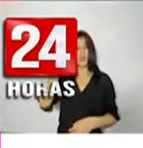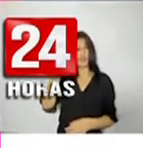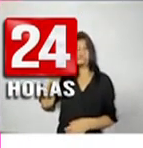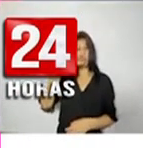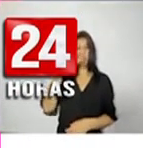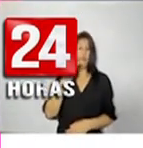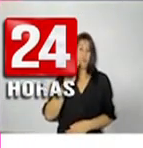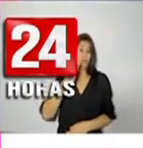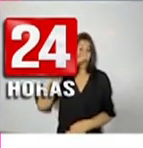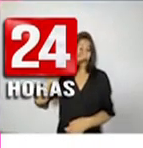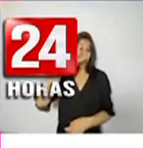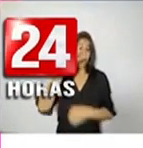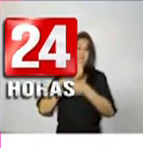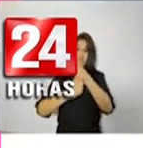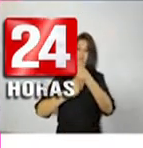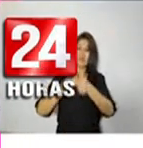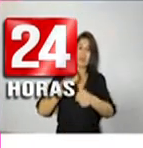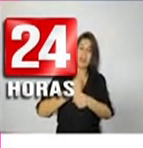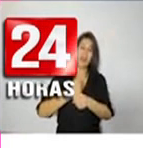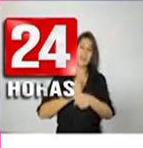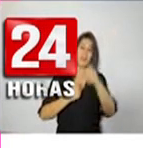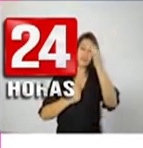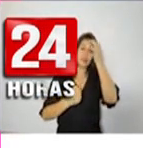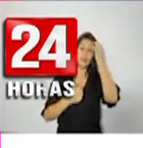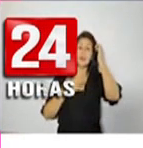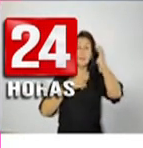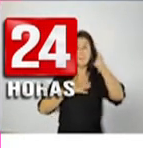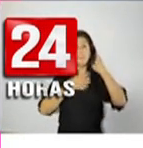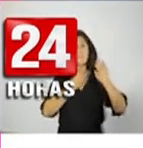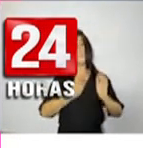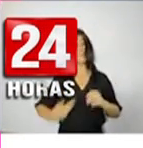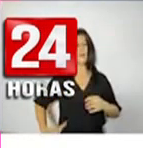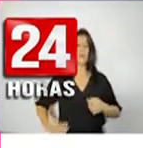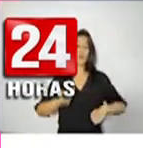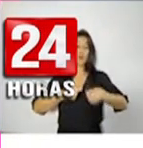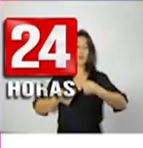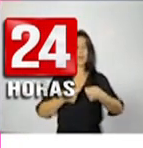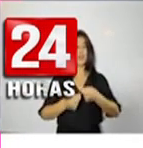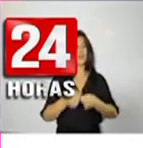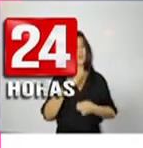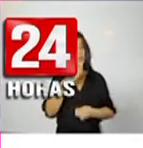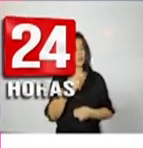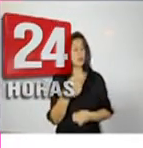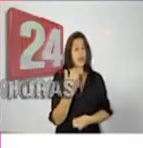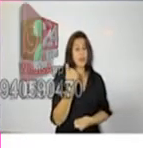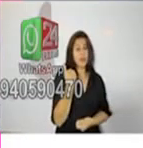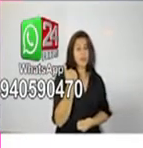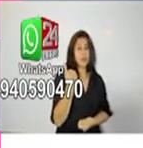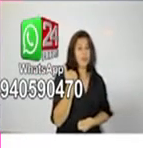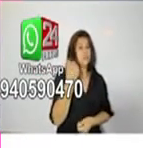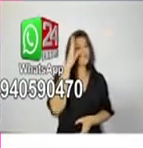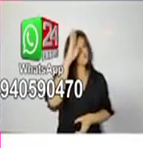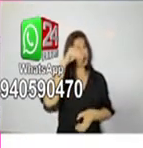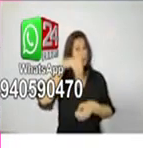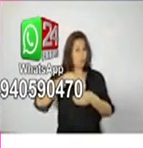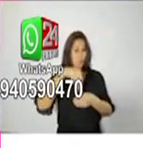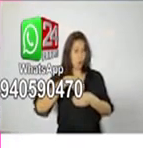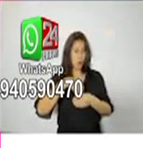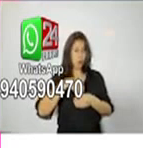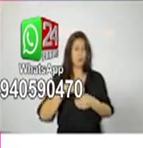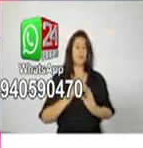años de mi gobierno, si es que ustedes nos favorecen con su voto,